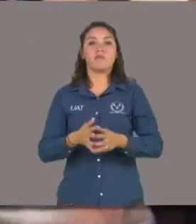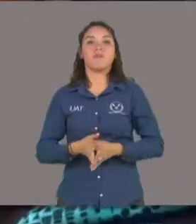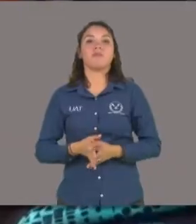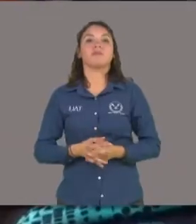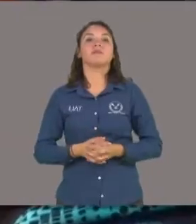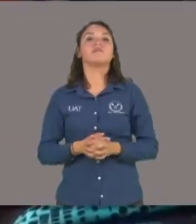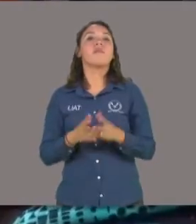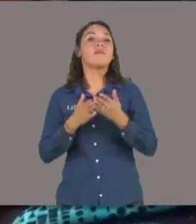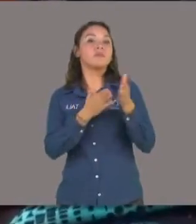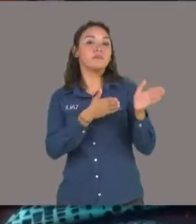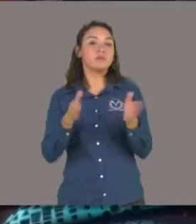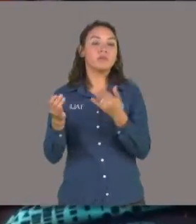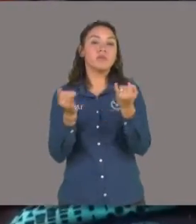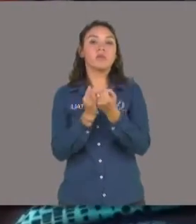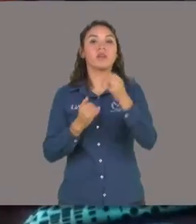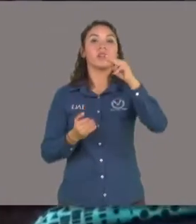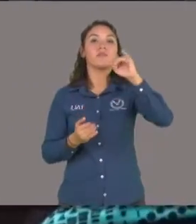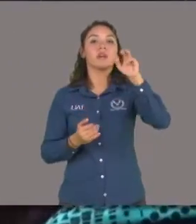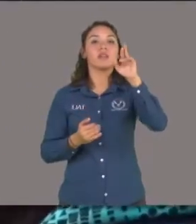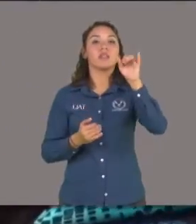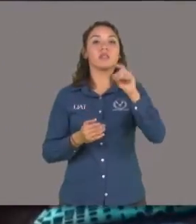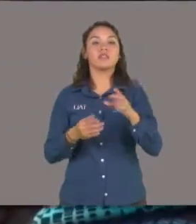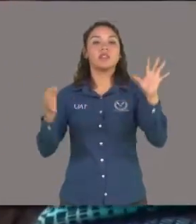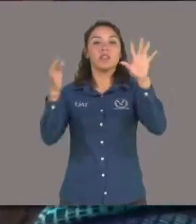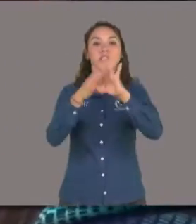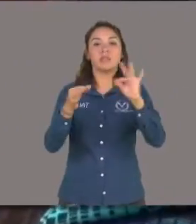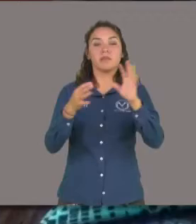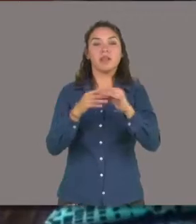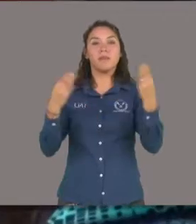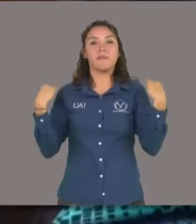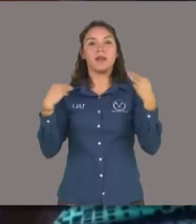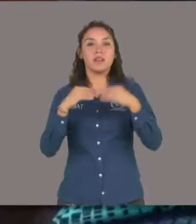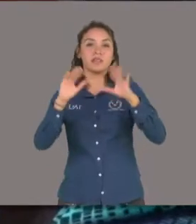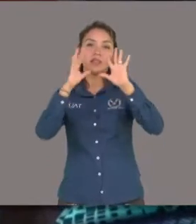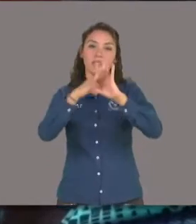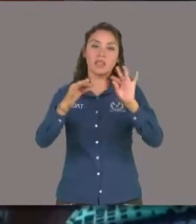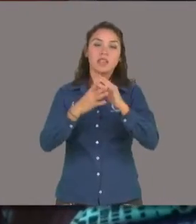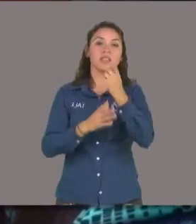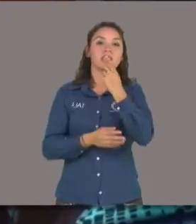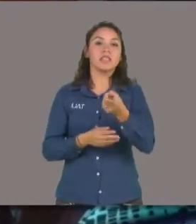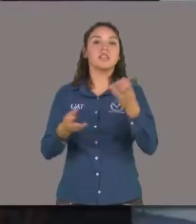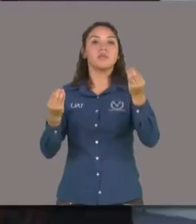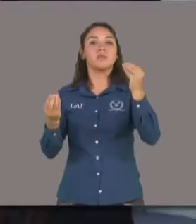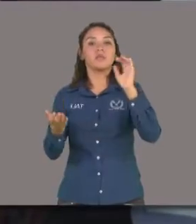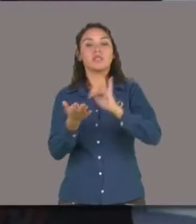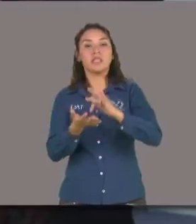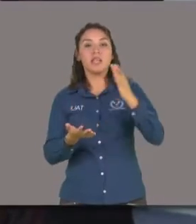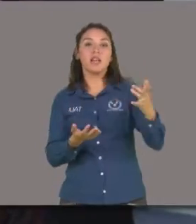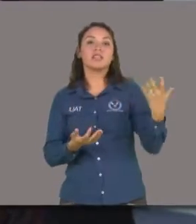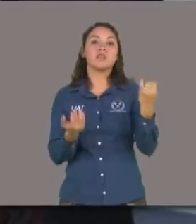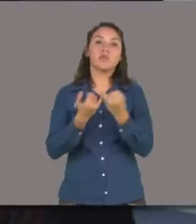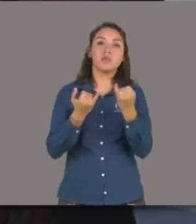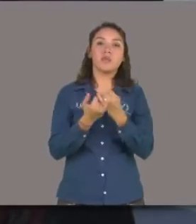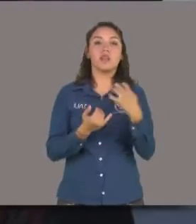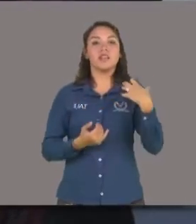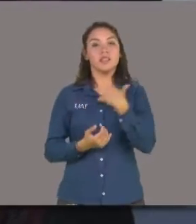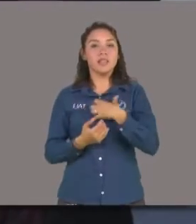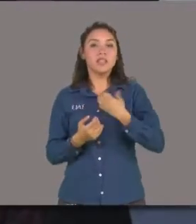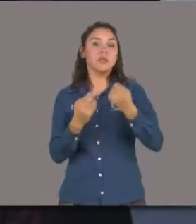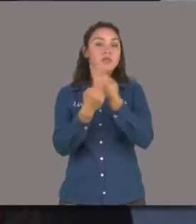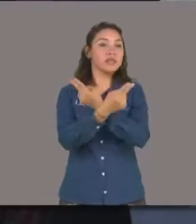que, repetimos, le da un valor más a su desarrollo personal, además del valor social. También,